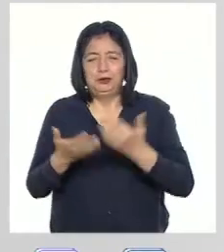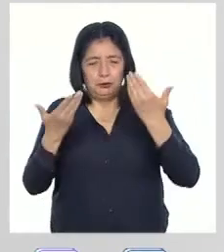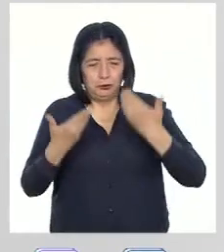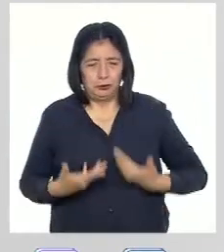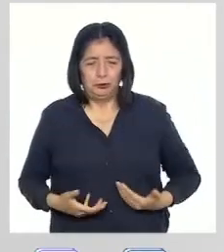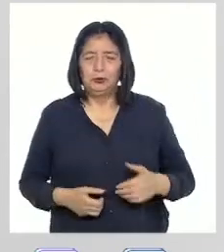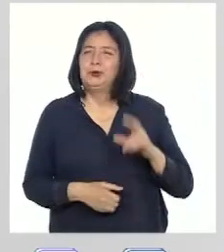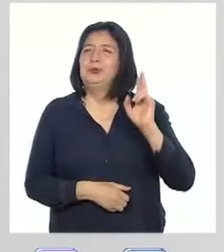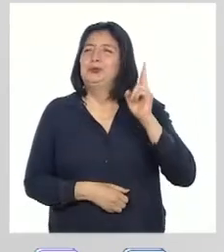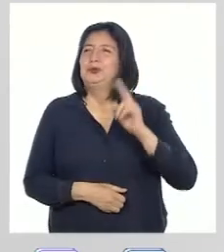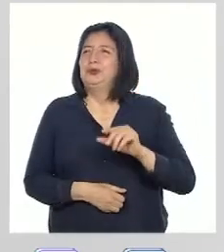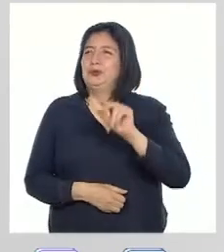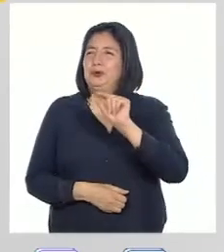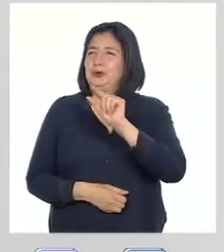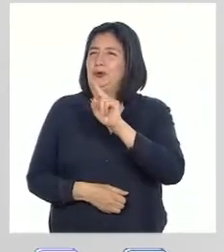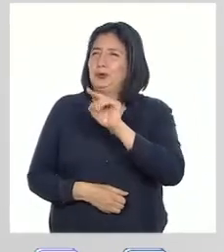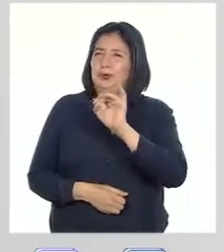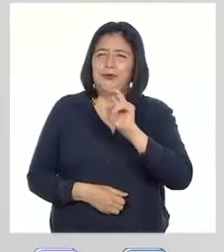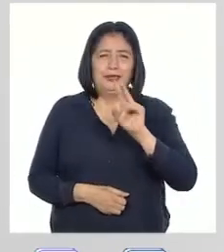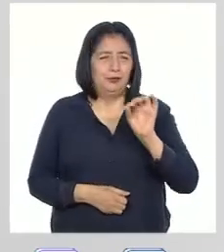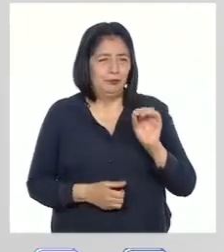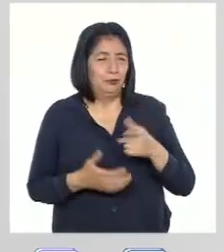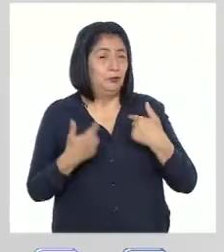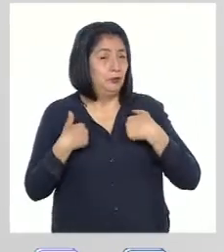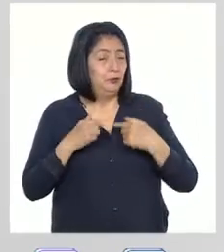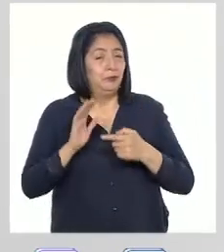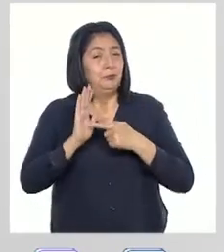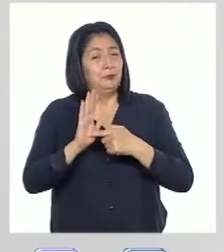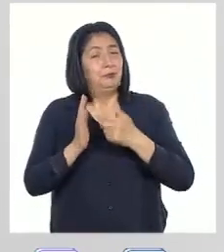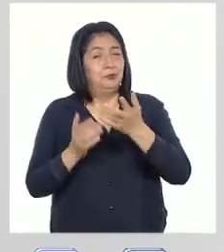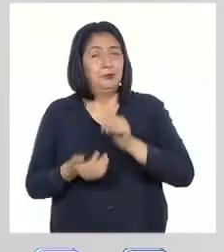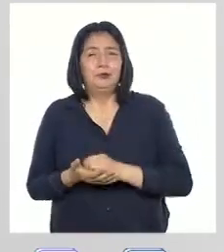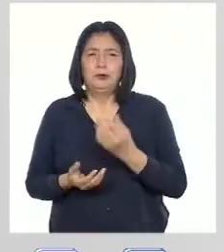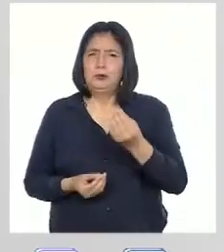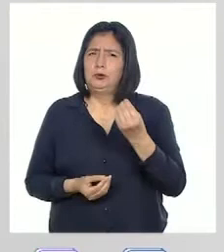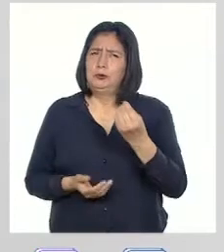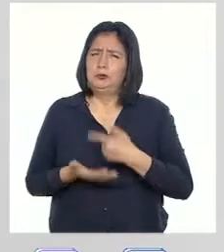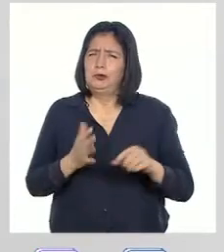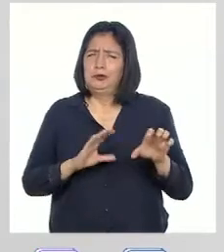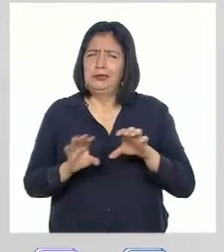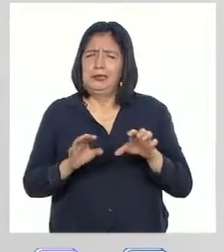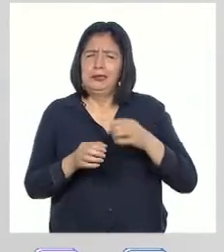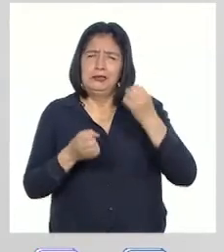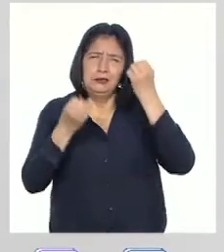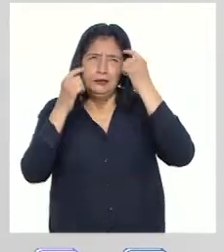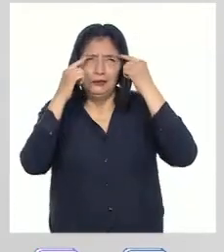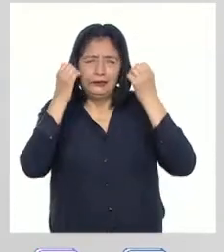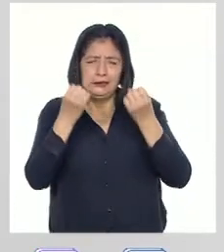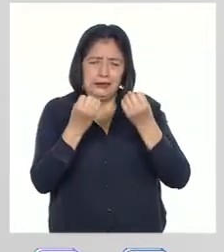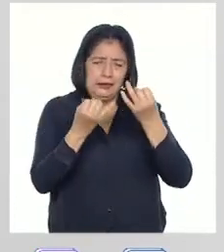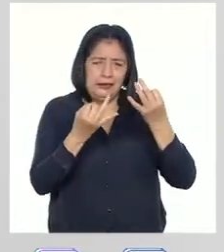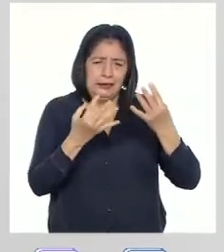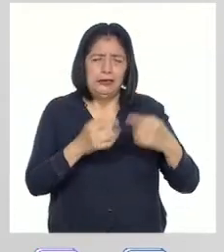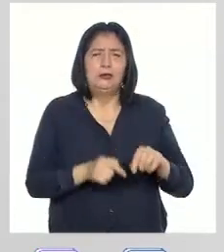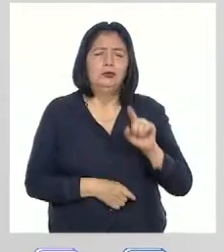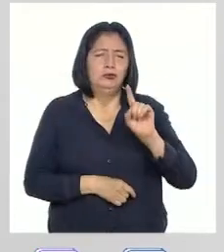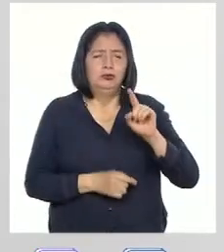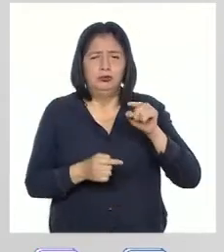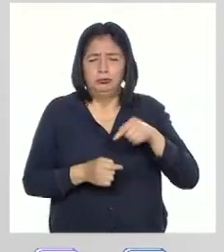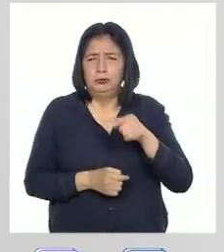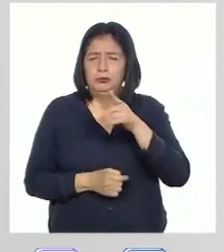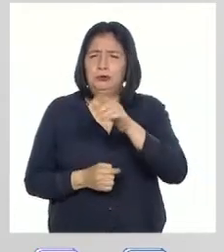el profesor Gustavo Romero Velarde y hoy les mostraré cómo el efectuar cálculos con números decimales, fracciones